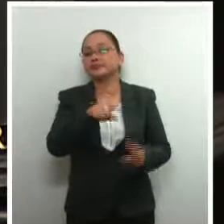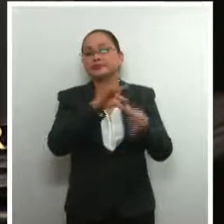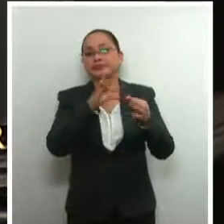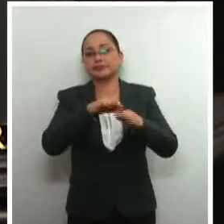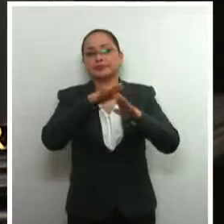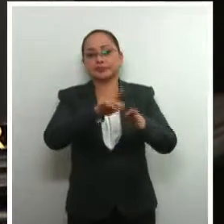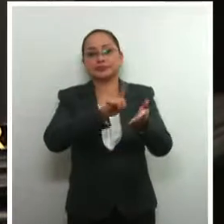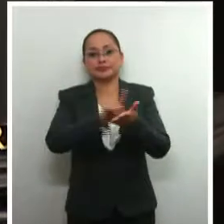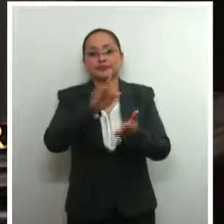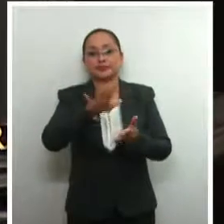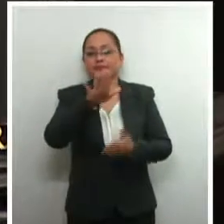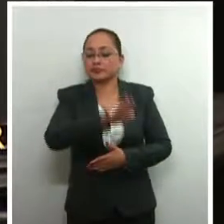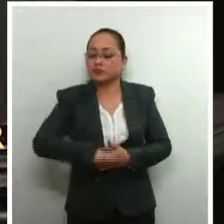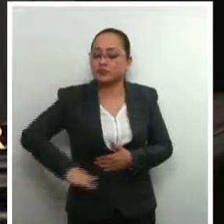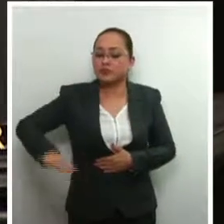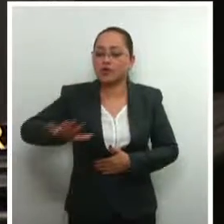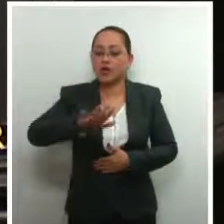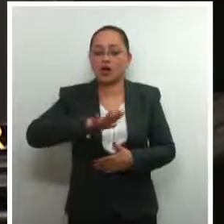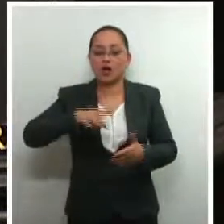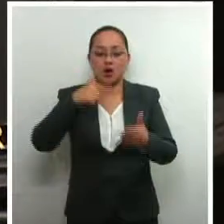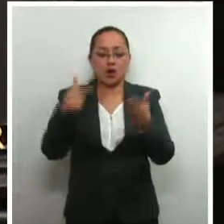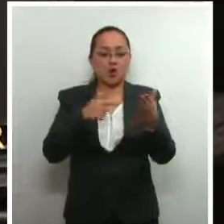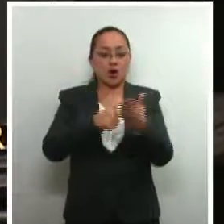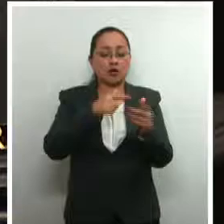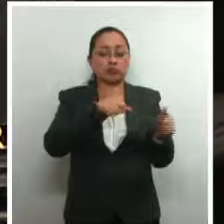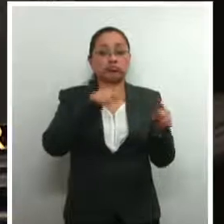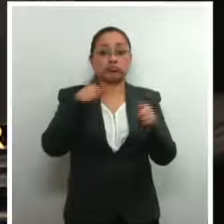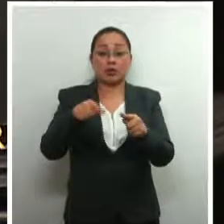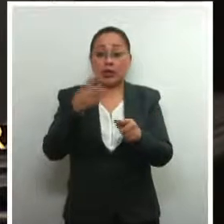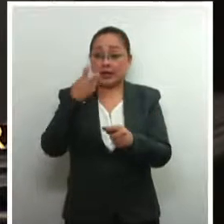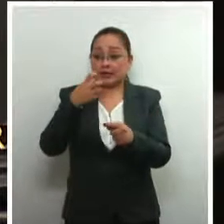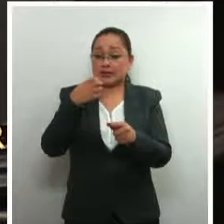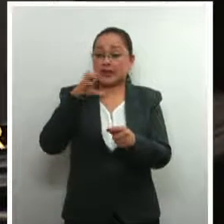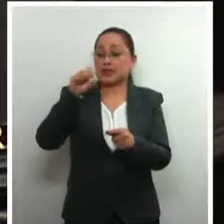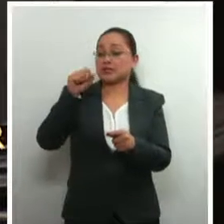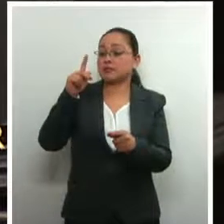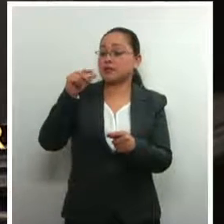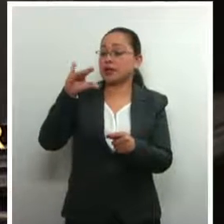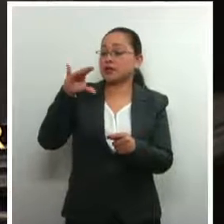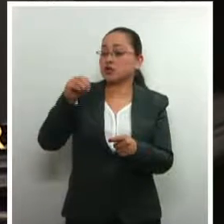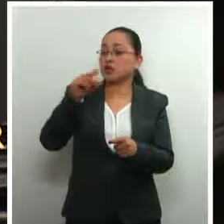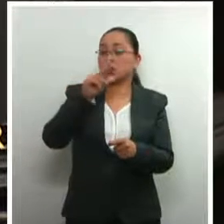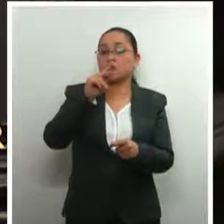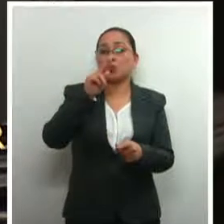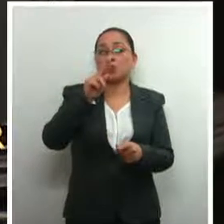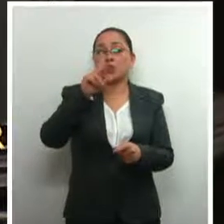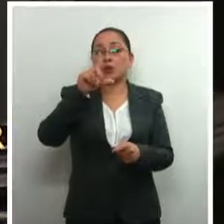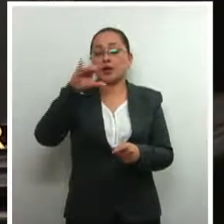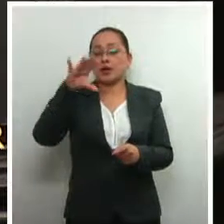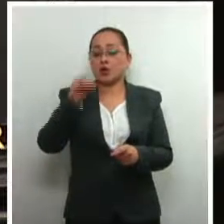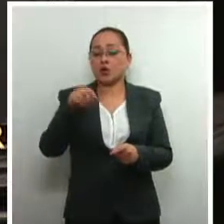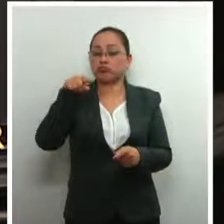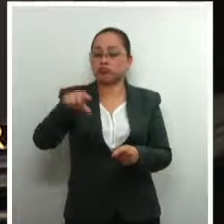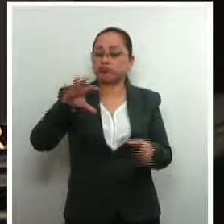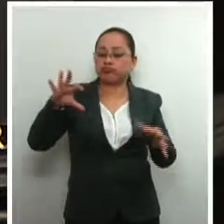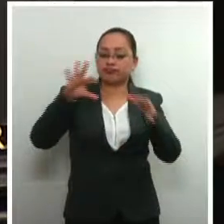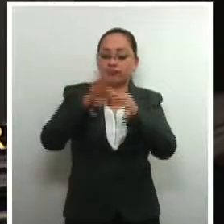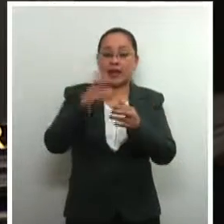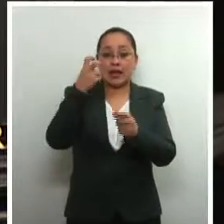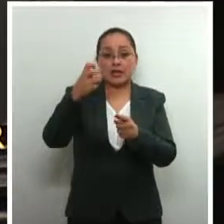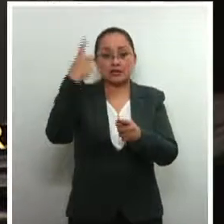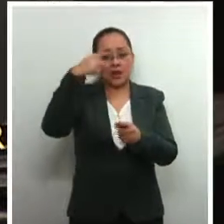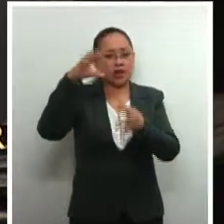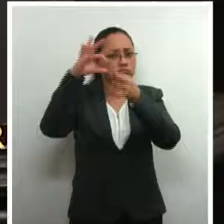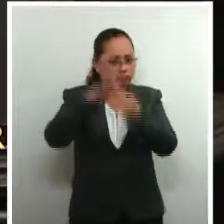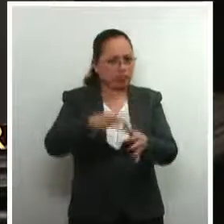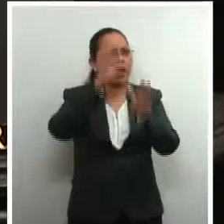al espacio público. Y con respecto al espacio público, se dice que los espacios públicos son bienes comunes, y